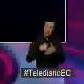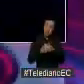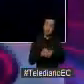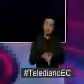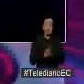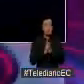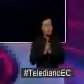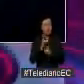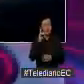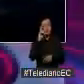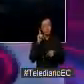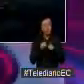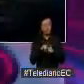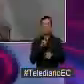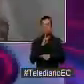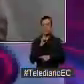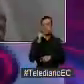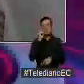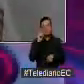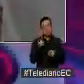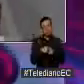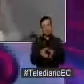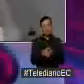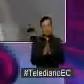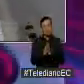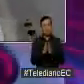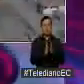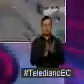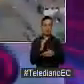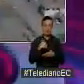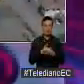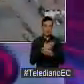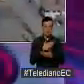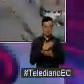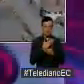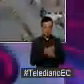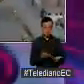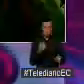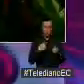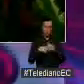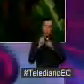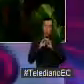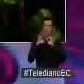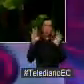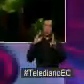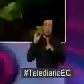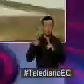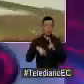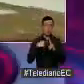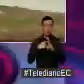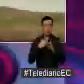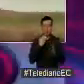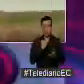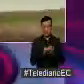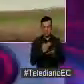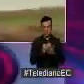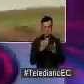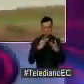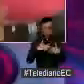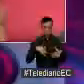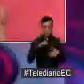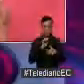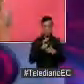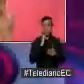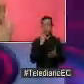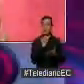necesidad de tener este acuerdo, no solamente para tener acceso preferencial para nuestros productos de exportación, sino porque en una economía como la ecuatoriana,